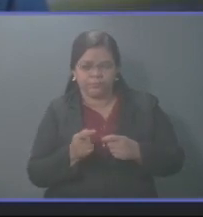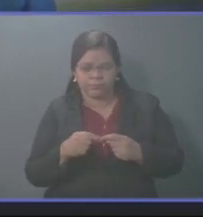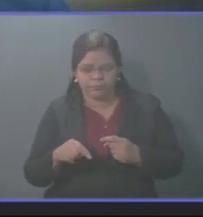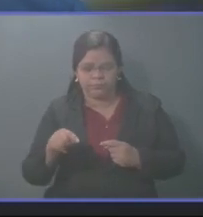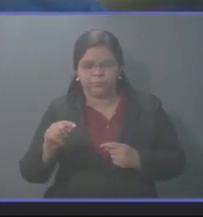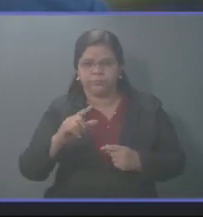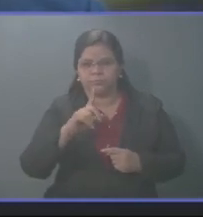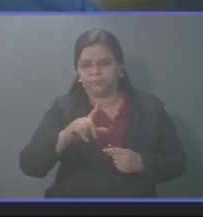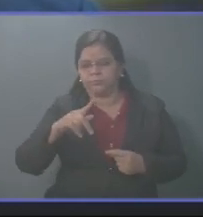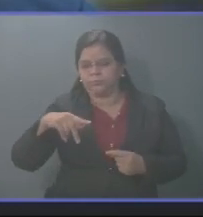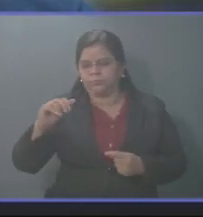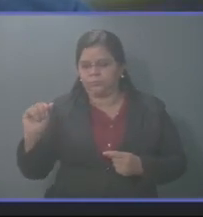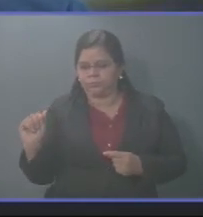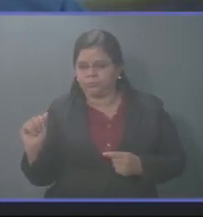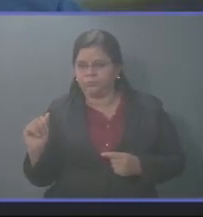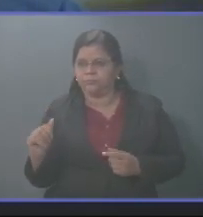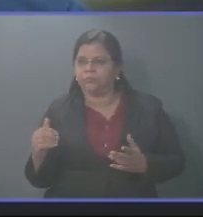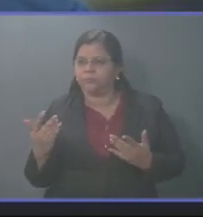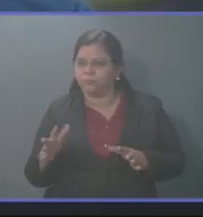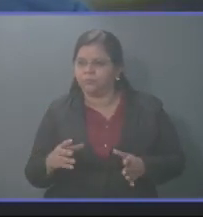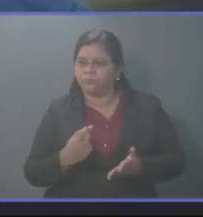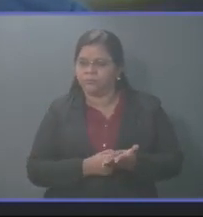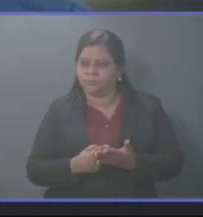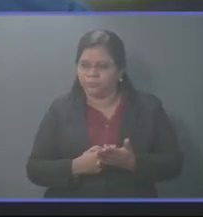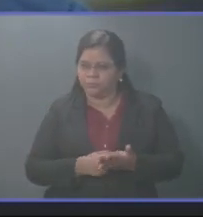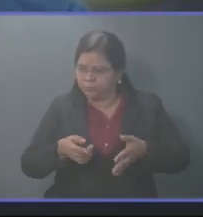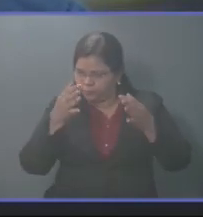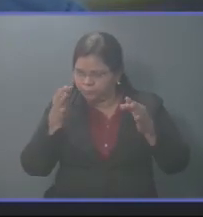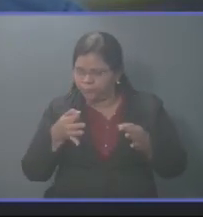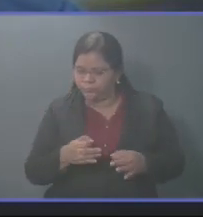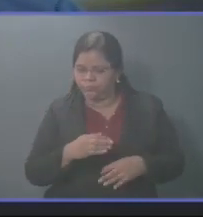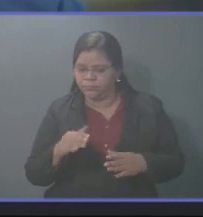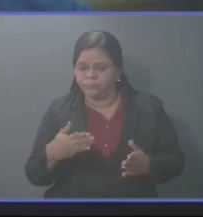adelante LPA, en cuyo caso el tribunal decidirá sobre el